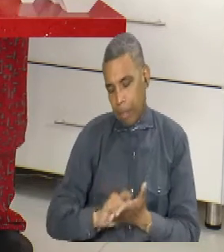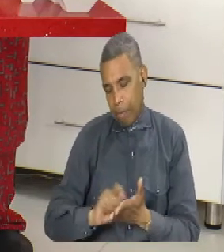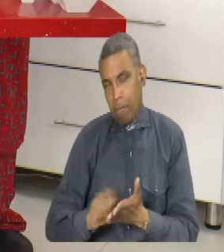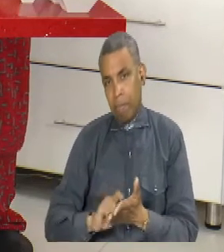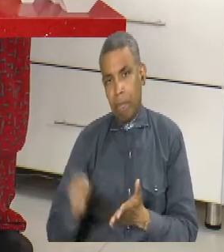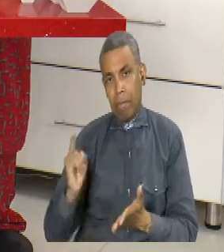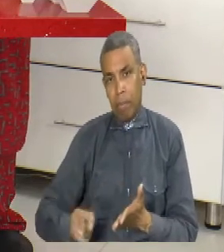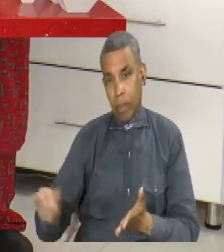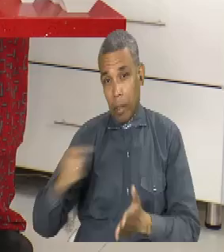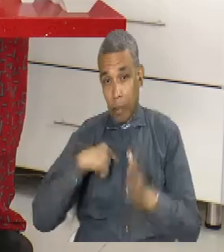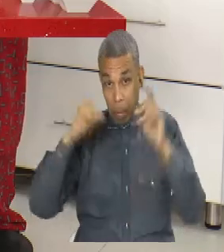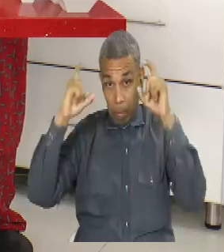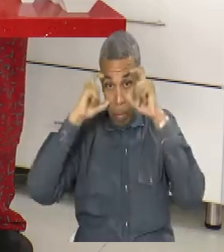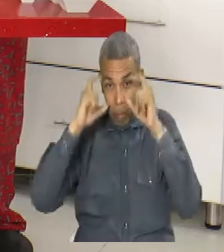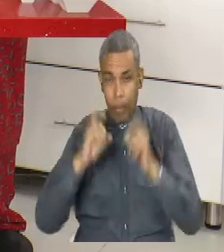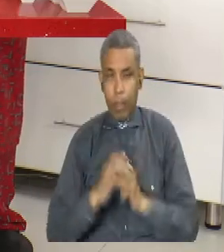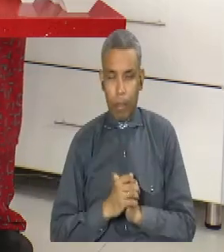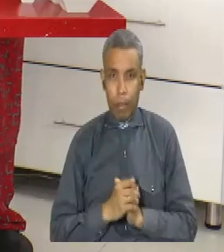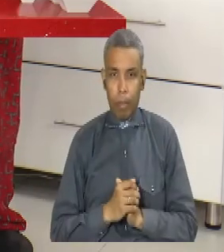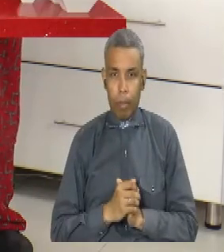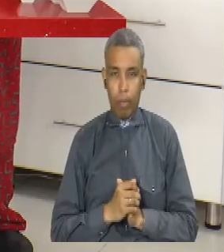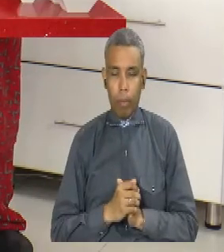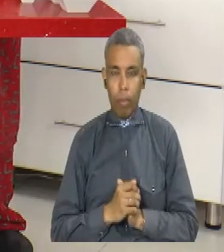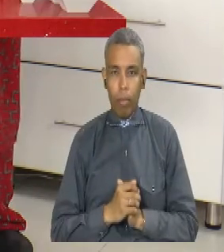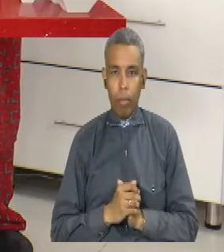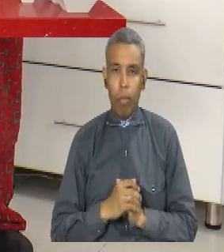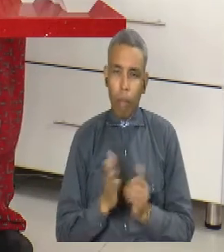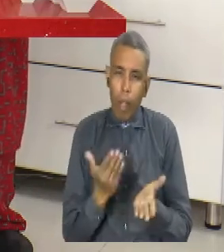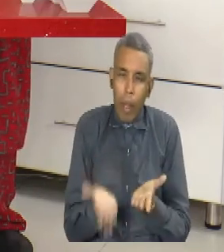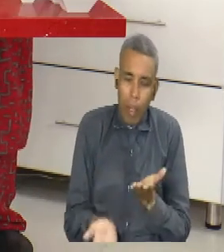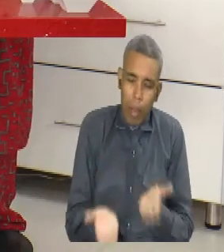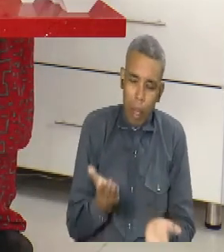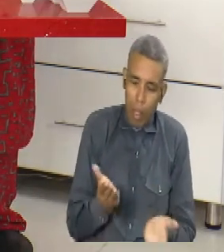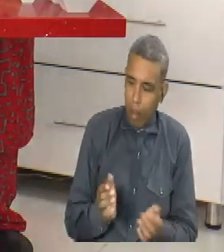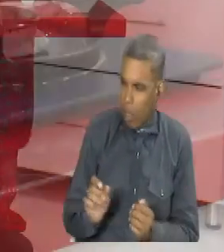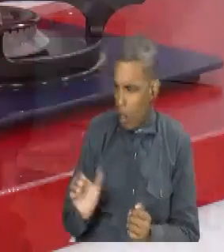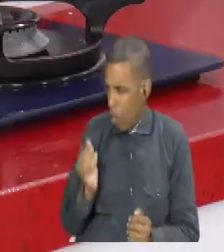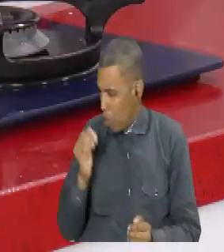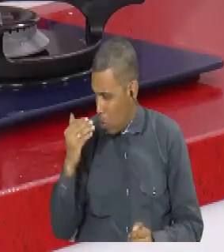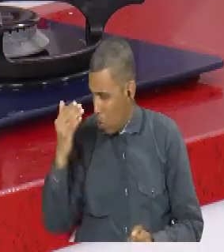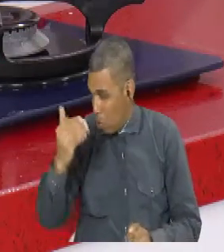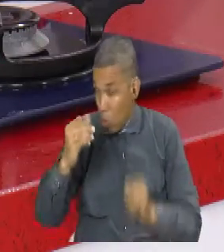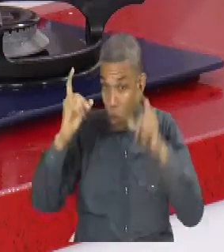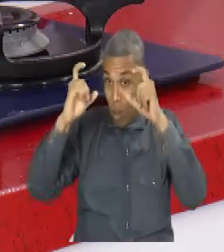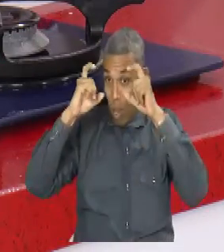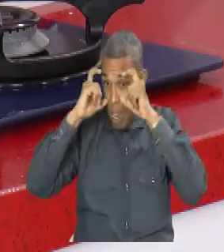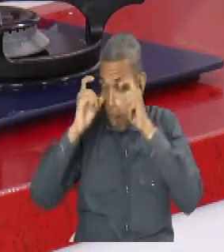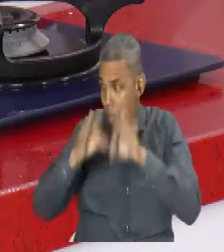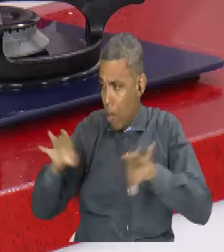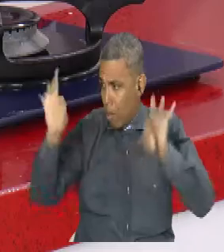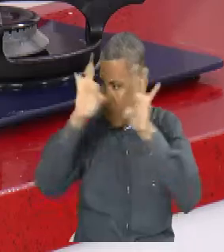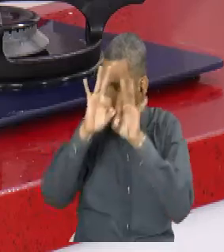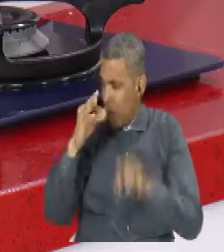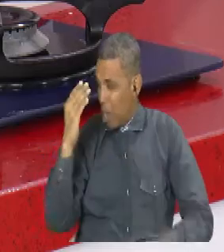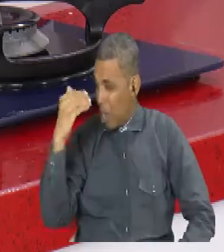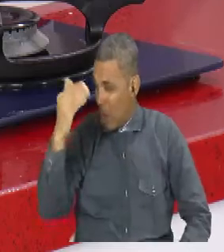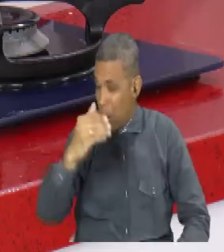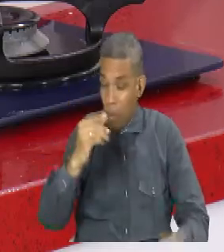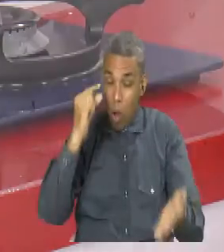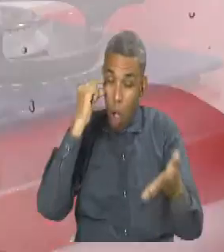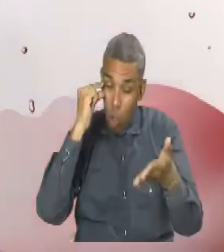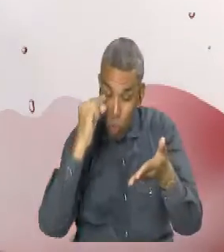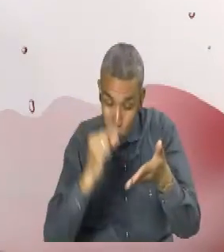un futuro avanzado, sí, entonces, una futura avanzada de una ceguera. Sí, sabemos que el